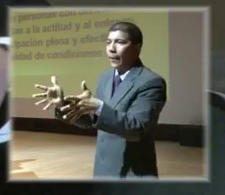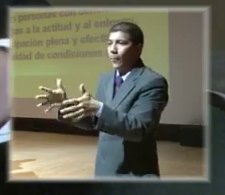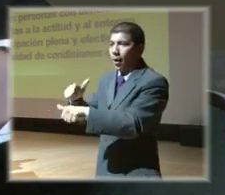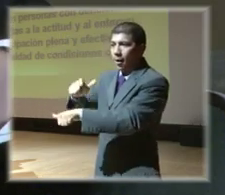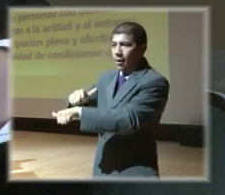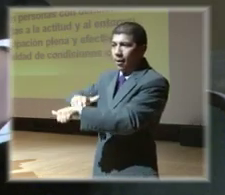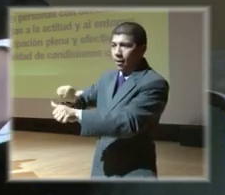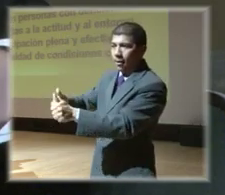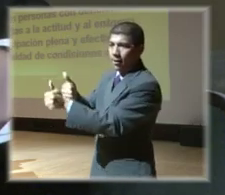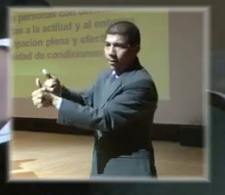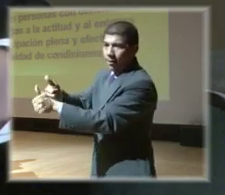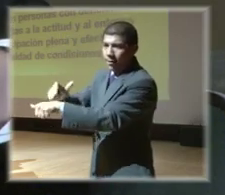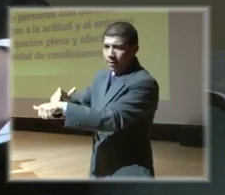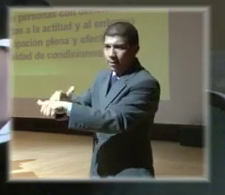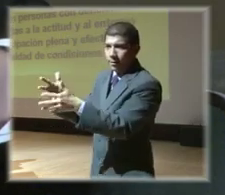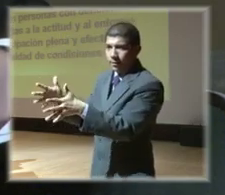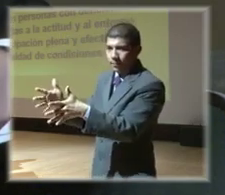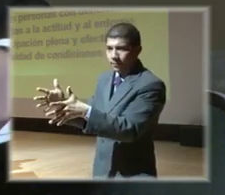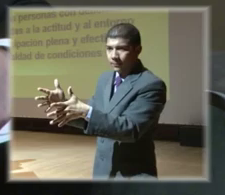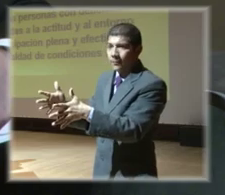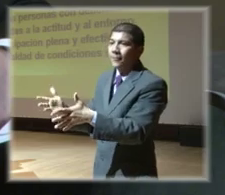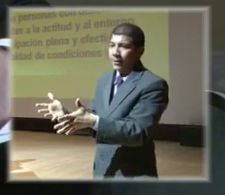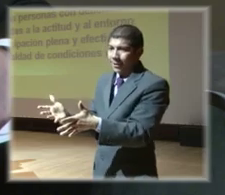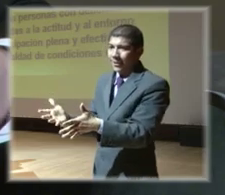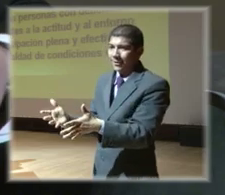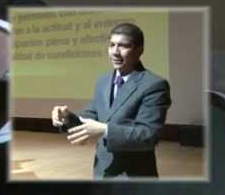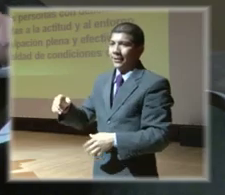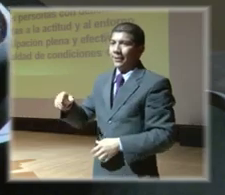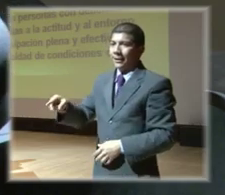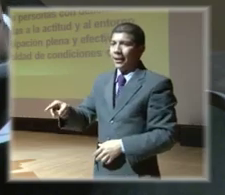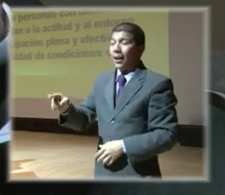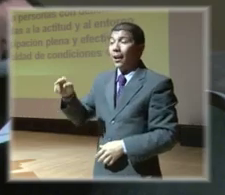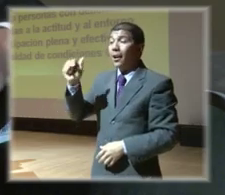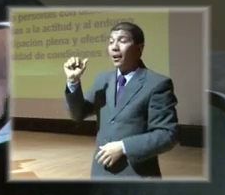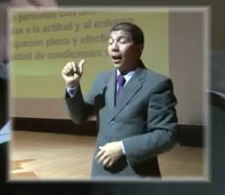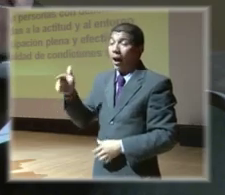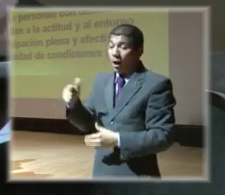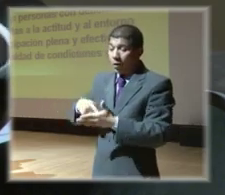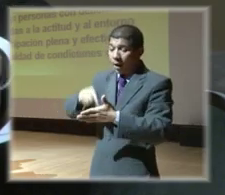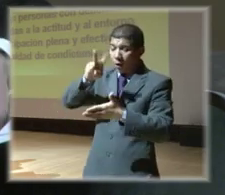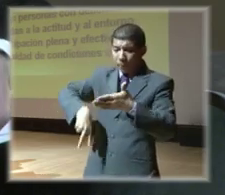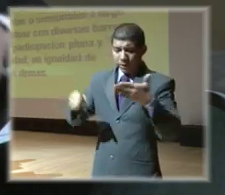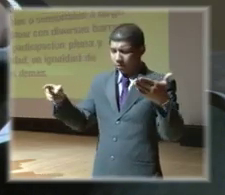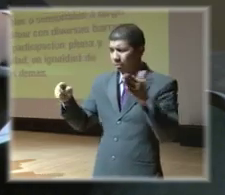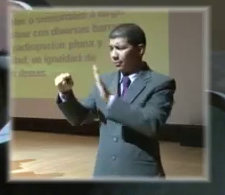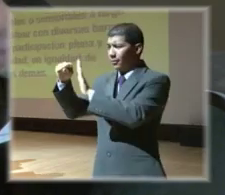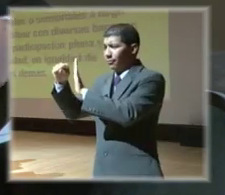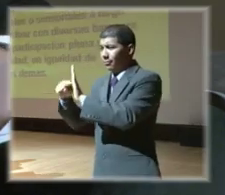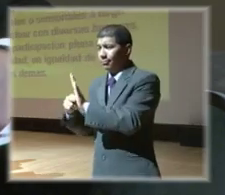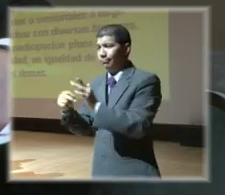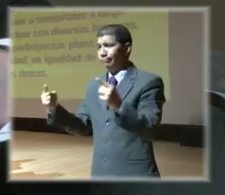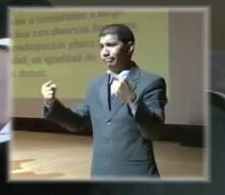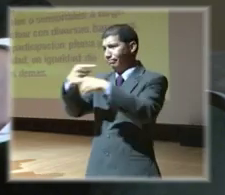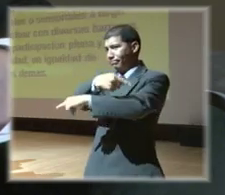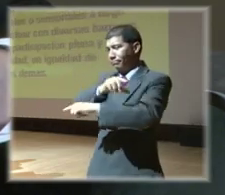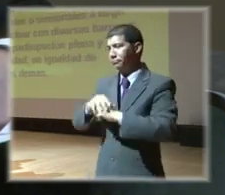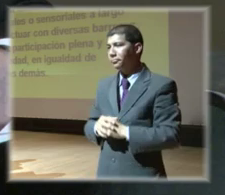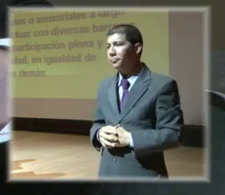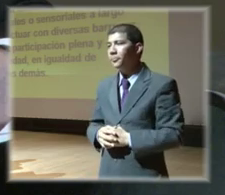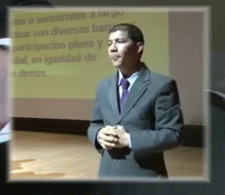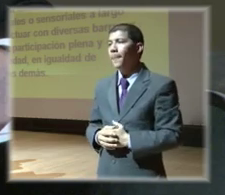vulnera flagrantemente los postulados de la Convención. Sobre esto hay una cuestión que me parece interesante y es que en la medida que las